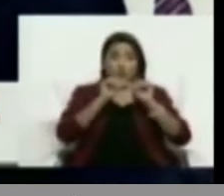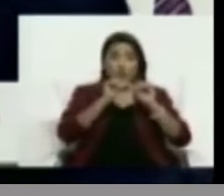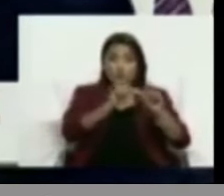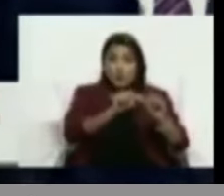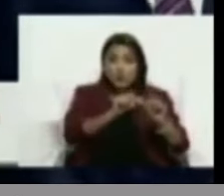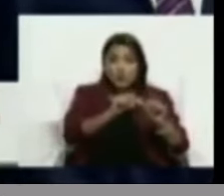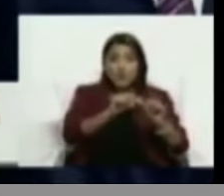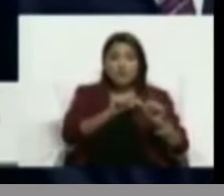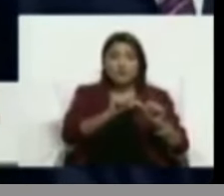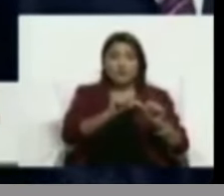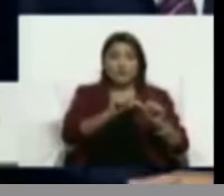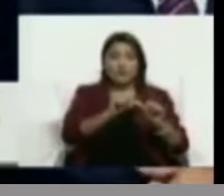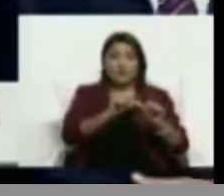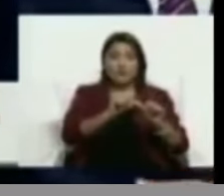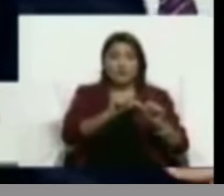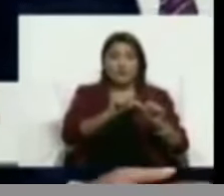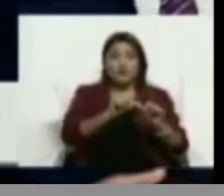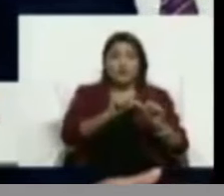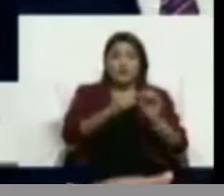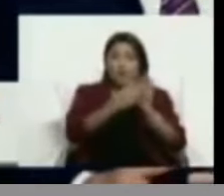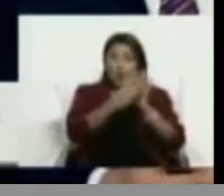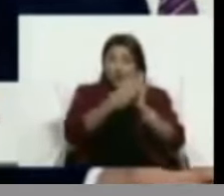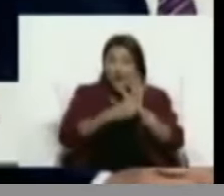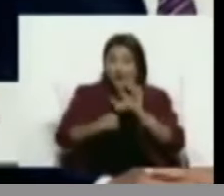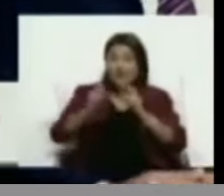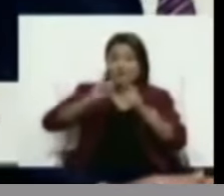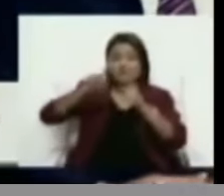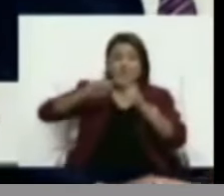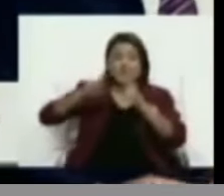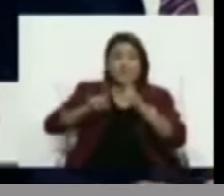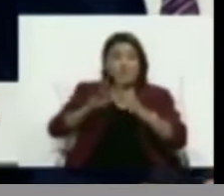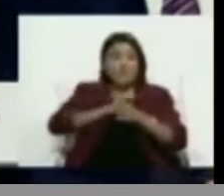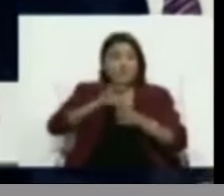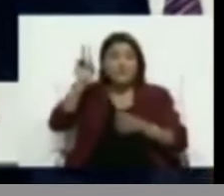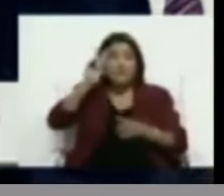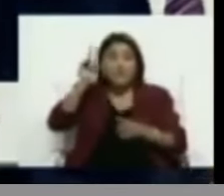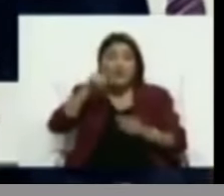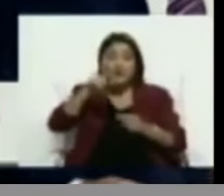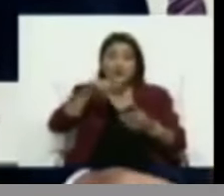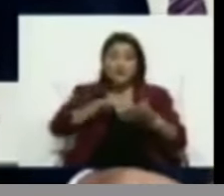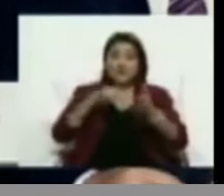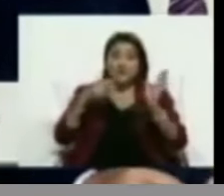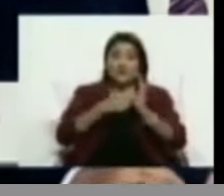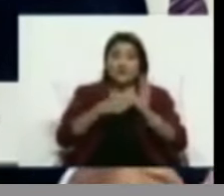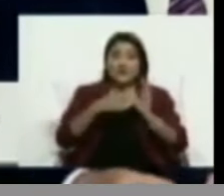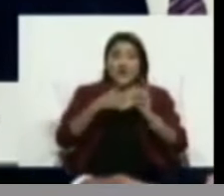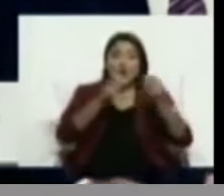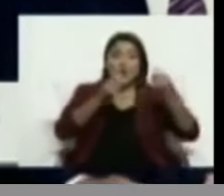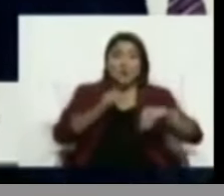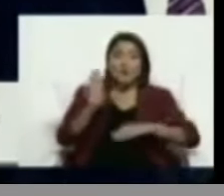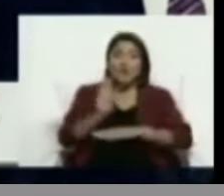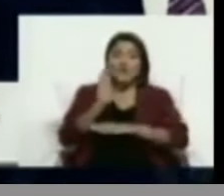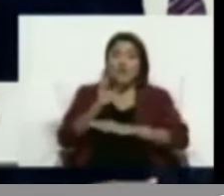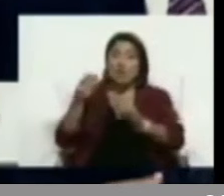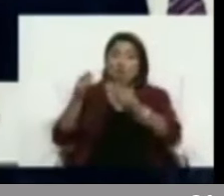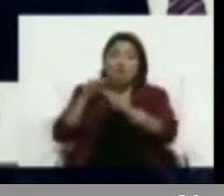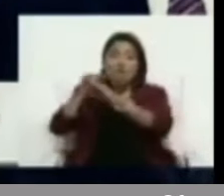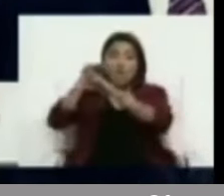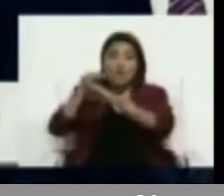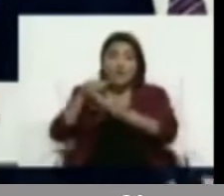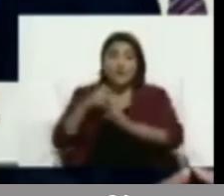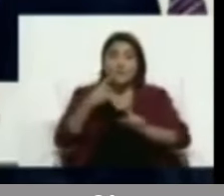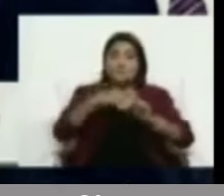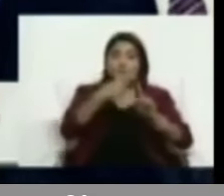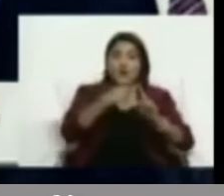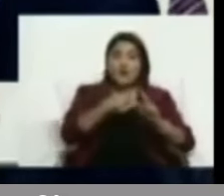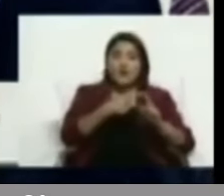mano a recursos de los activos que le pertenecen a Venezuela, violan los acuerdos de Barbados y al mismo tiempo están,